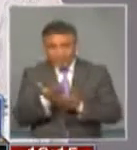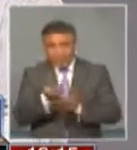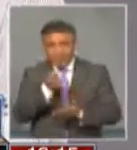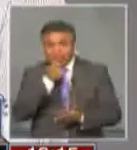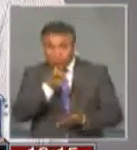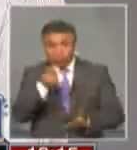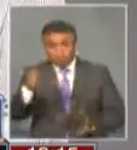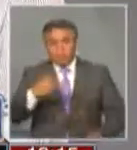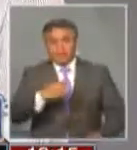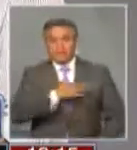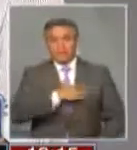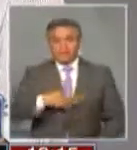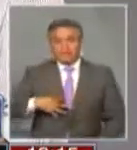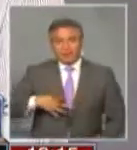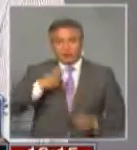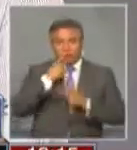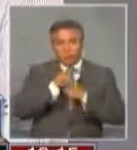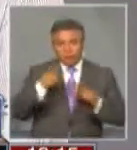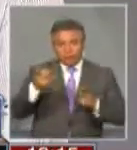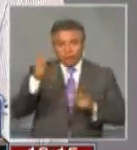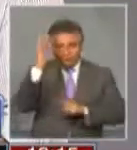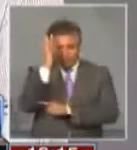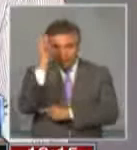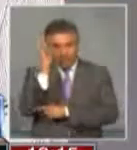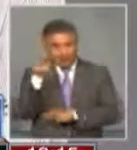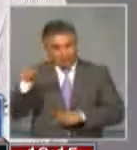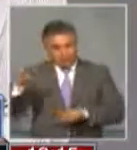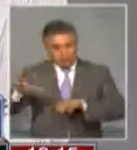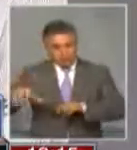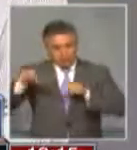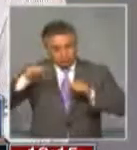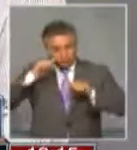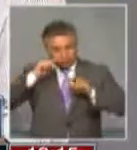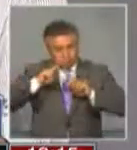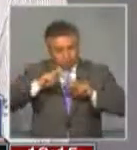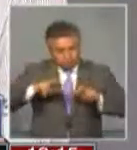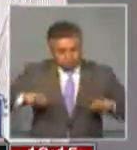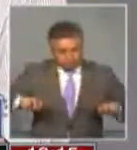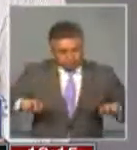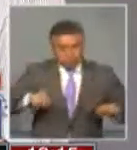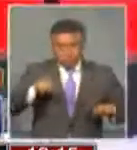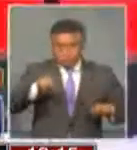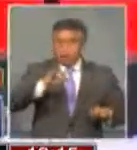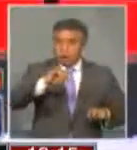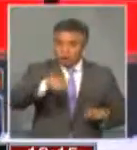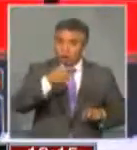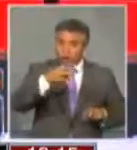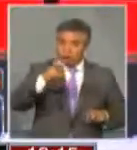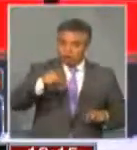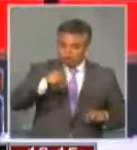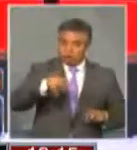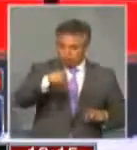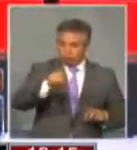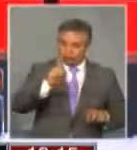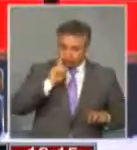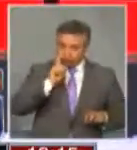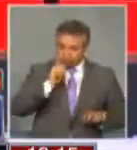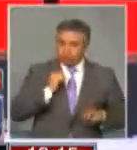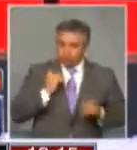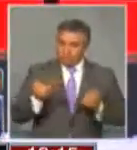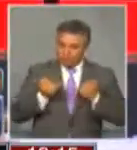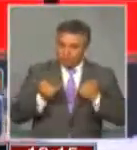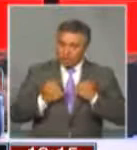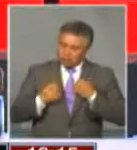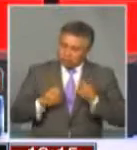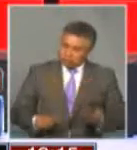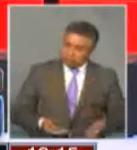Ministerio Público a través del fiscal quien lleva la investigación. Claro, pero ustedes también en el caso de Johnson tenían información que fueron las que entregaron, en este caso,